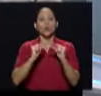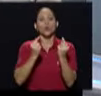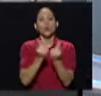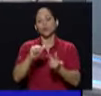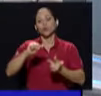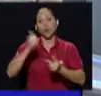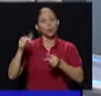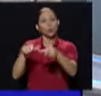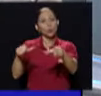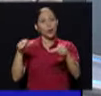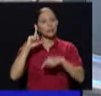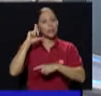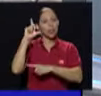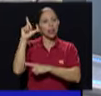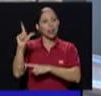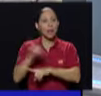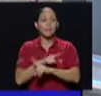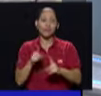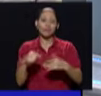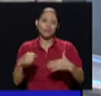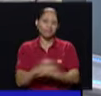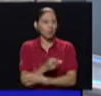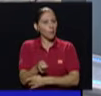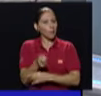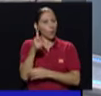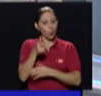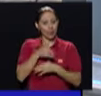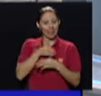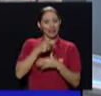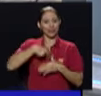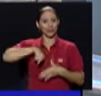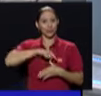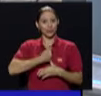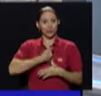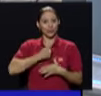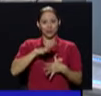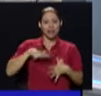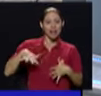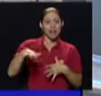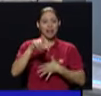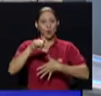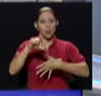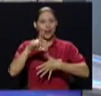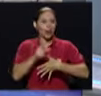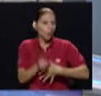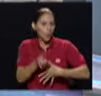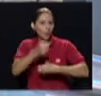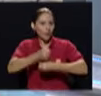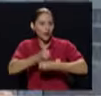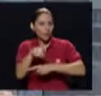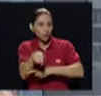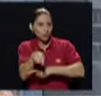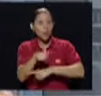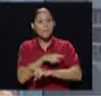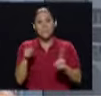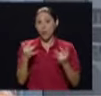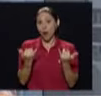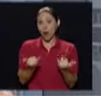y muy poco, realmente muy poco, y eso es lamentable, muy poco trabajamos entre nosotros mismos a nivel latinoamericano. Entonces, esta es una oportunidad